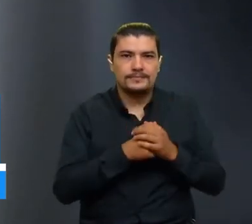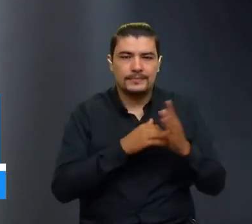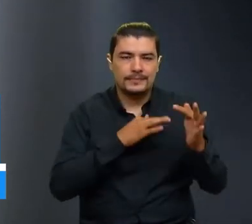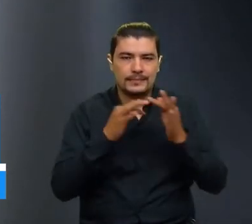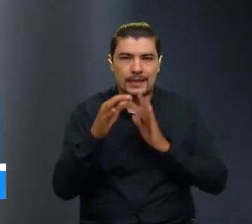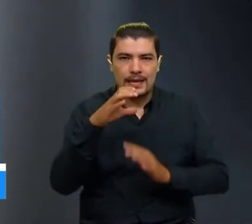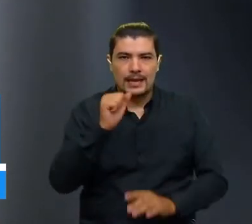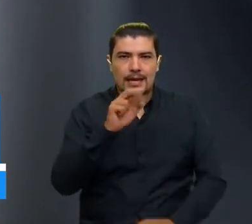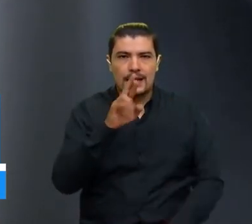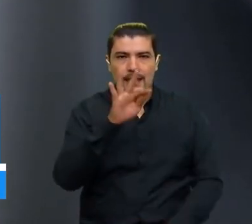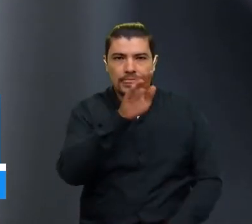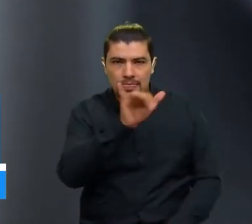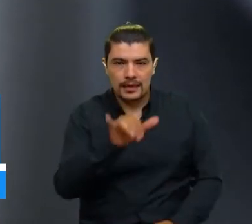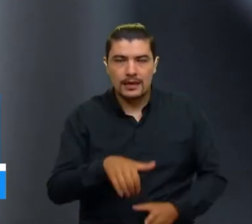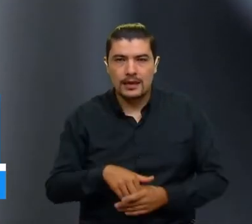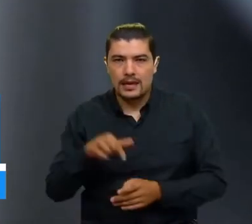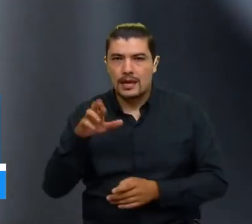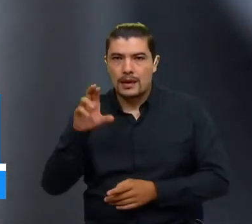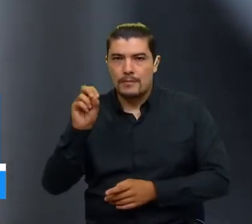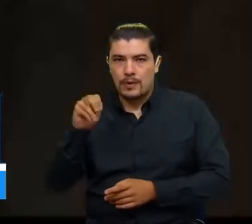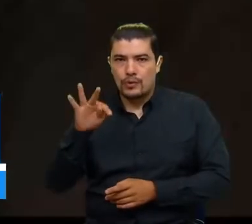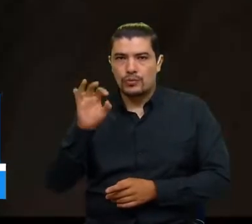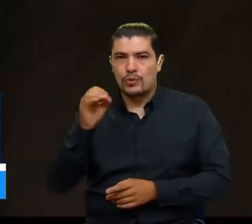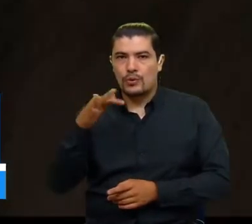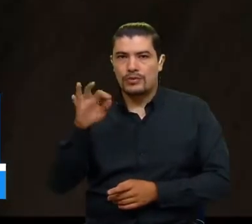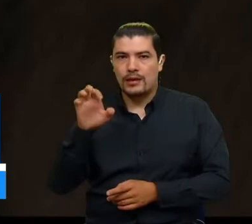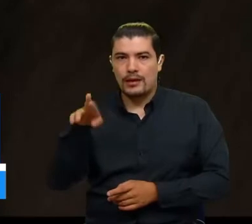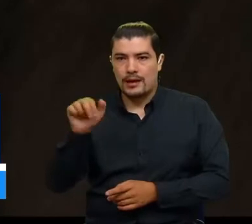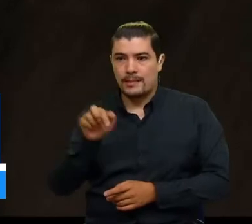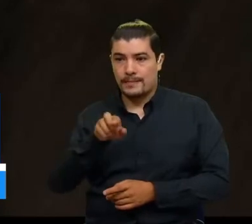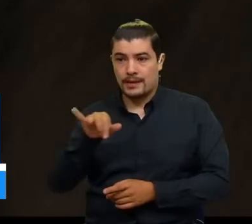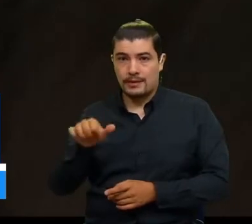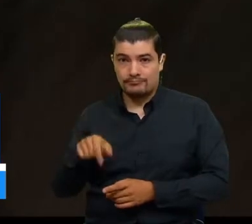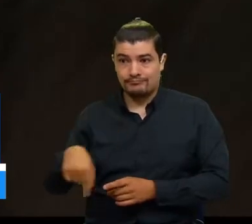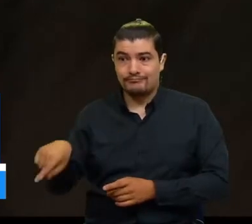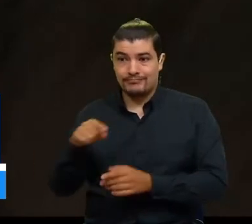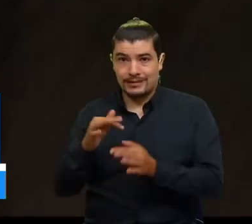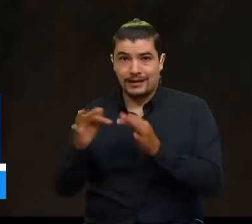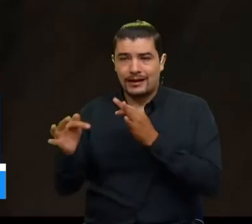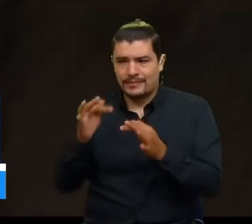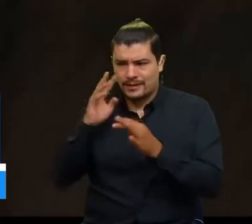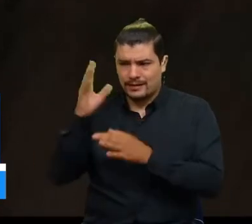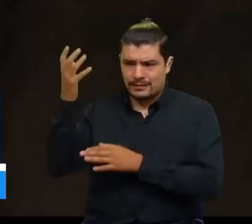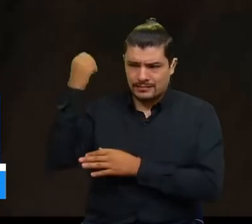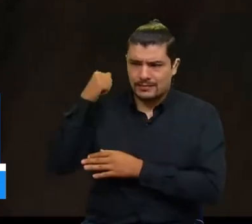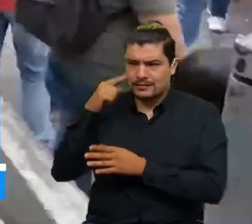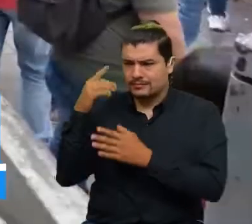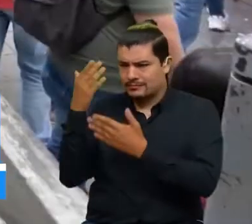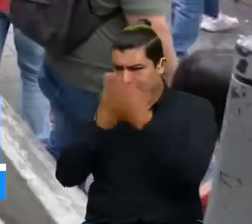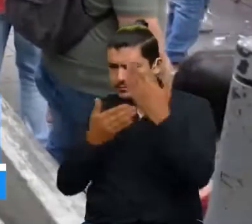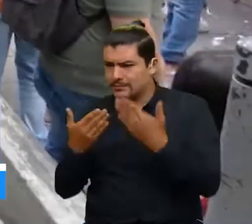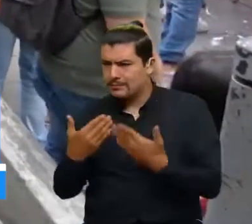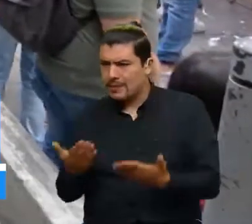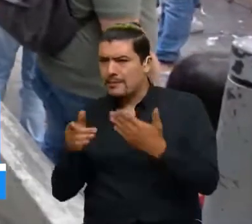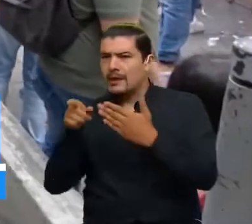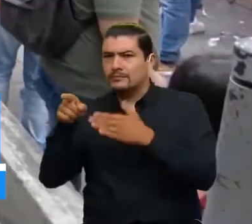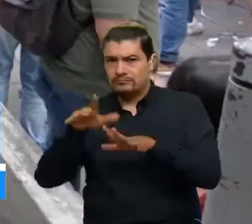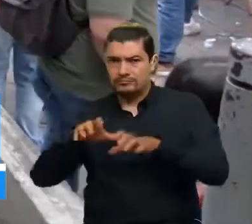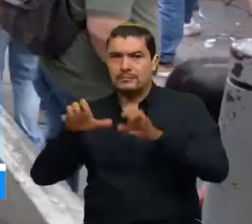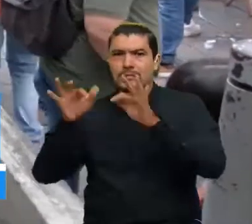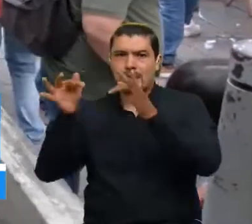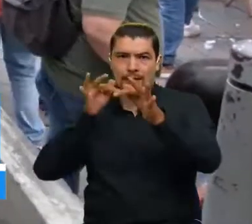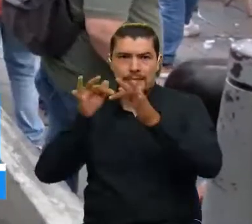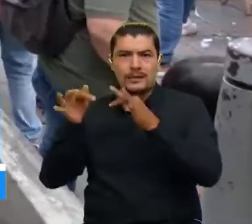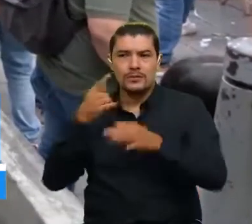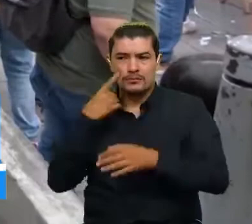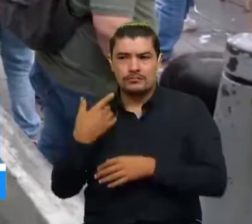T, protonterapia, terapias que se han demostrado que en el tratamiento del cáncer son altamente eficaces. Las